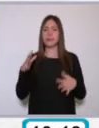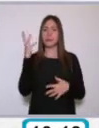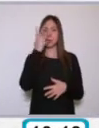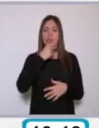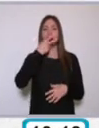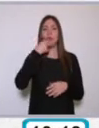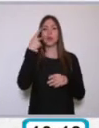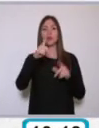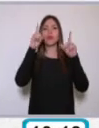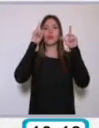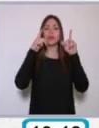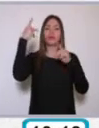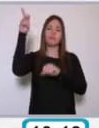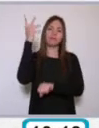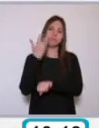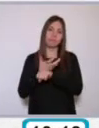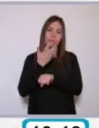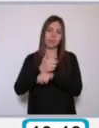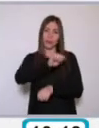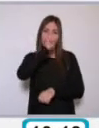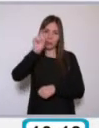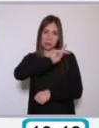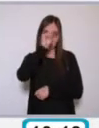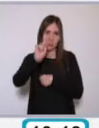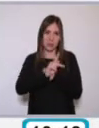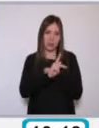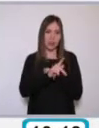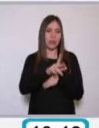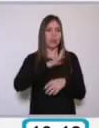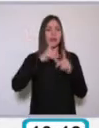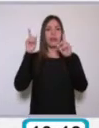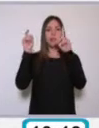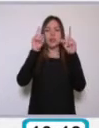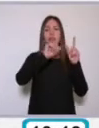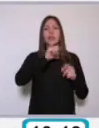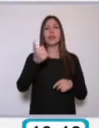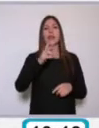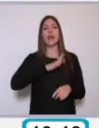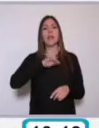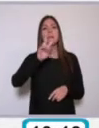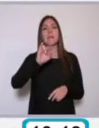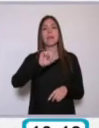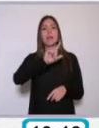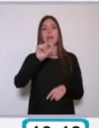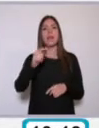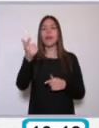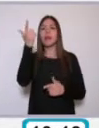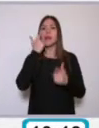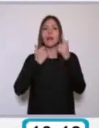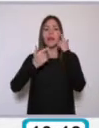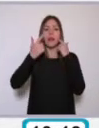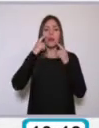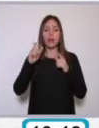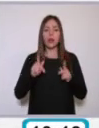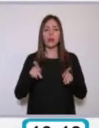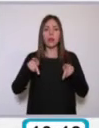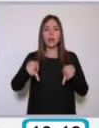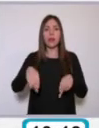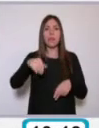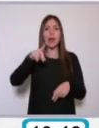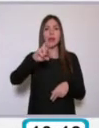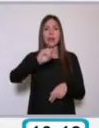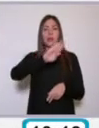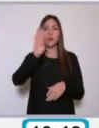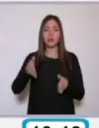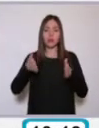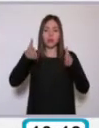fotógrafo extranjero. Y bueno, tenemos como fotografías muchísimas. Acabamos de ver por allá una de Villa llorando en la tumba de Madero cuando lo visita en aquella